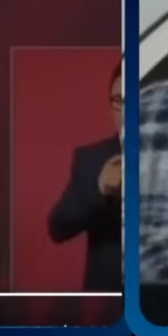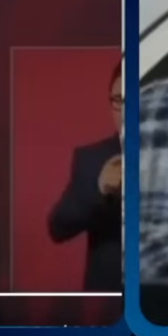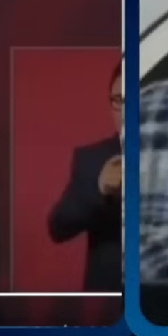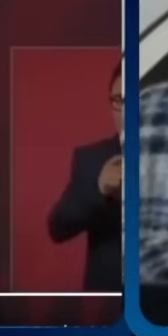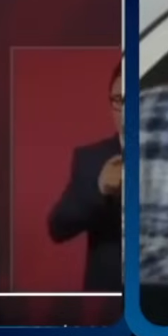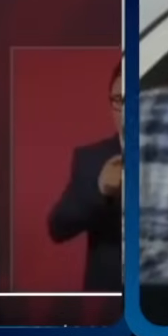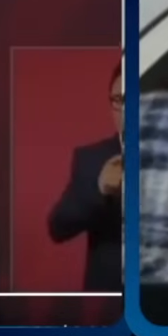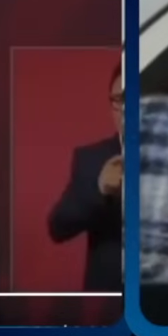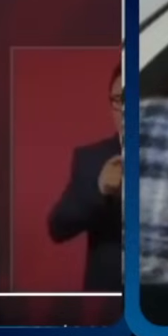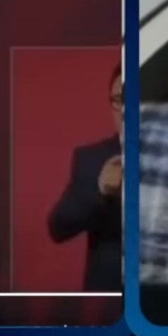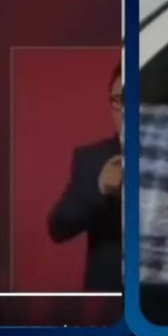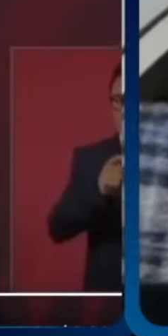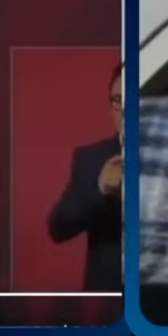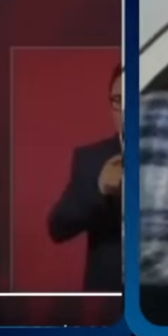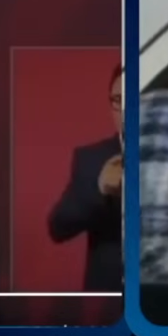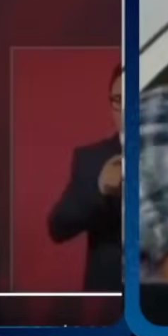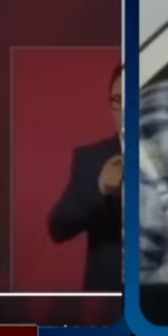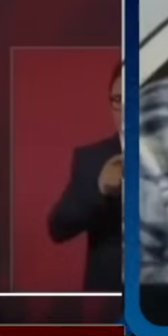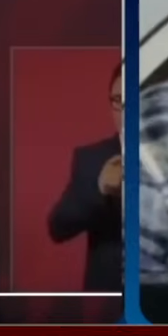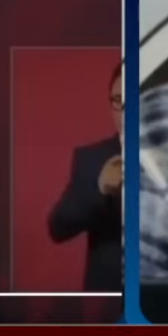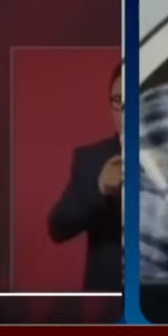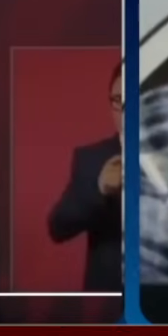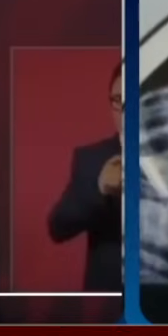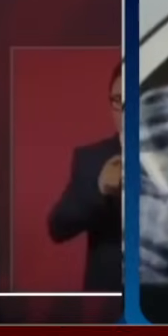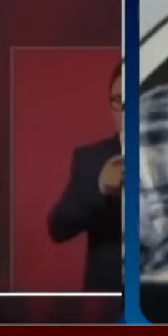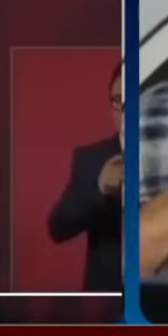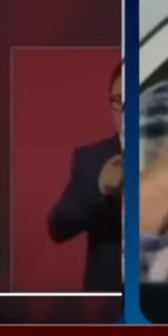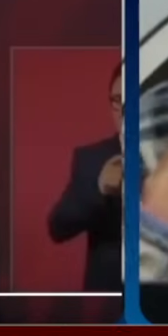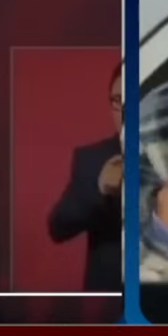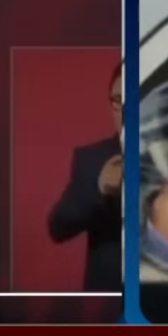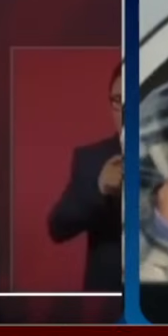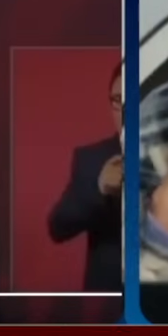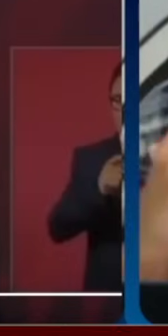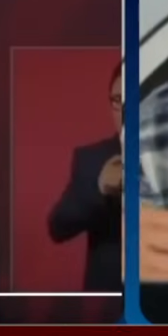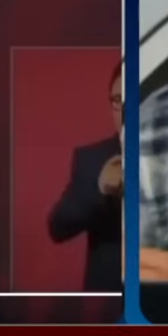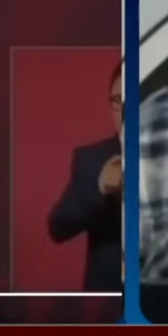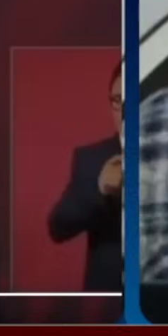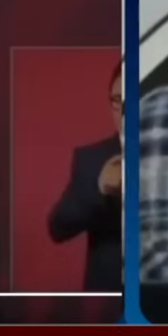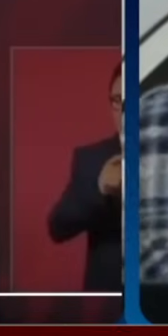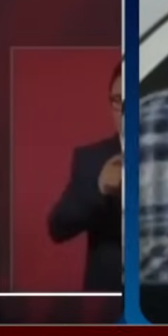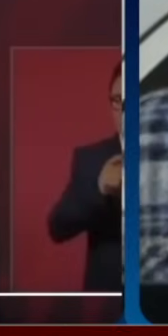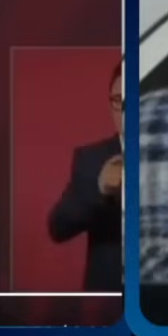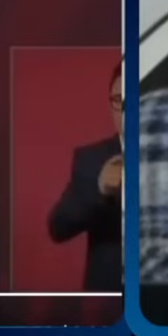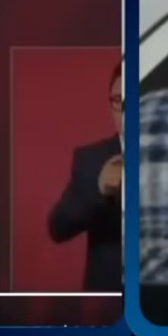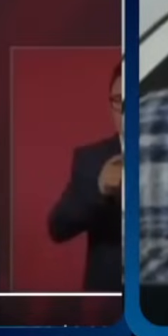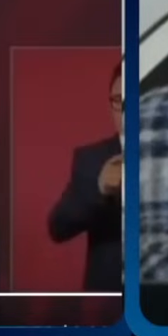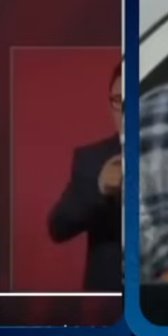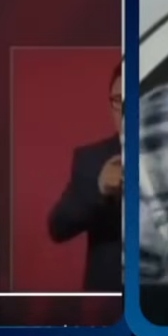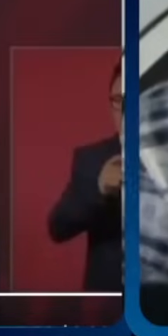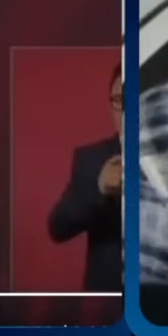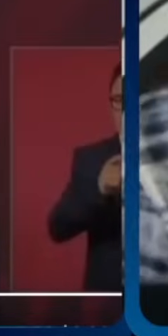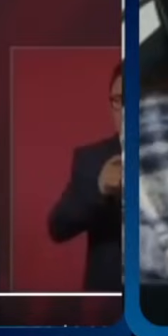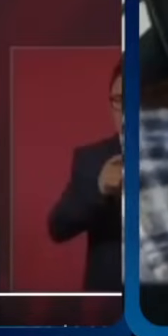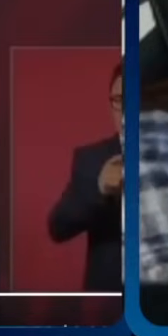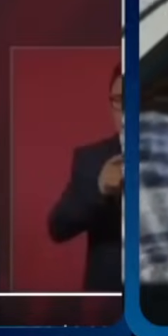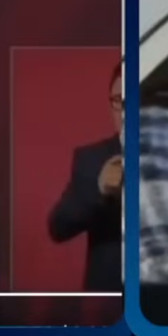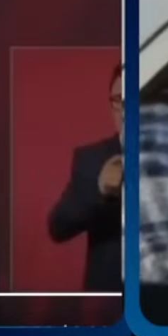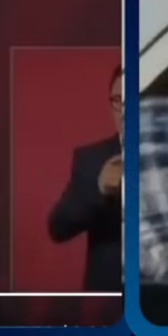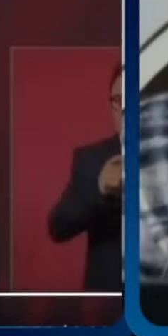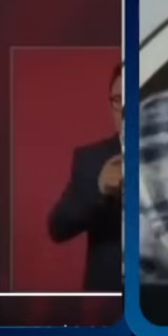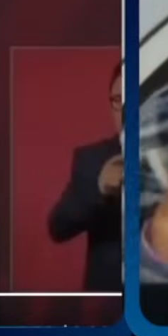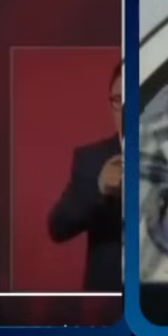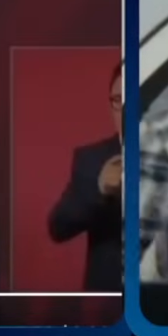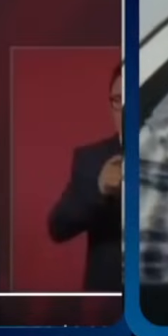Y en ese sentido, externarle a mi presidente que estamos con él al millón, decirle que con mucho